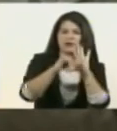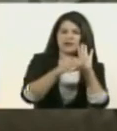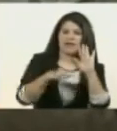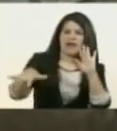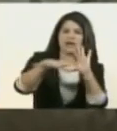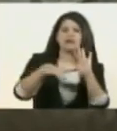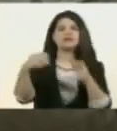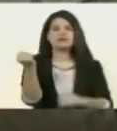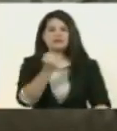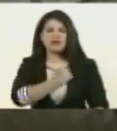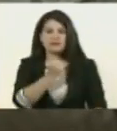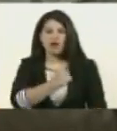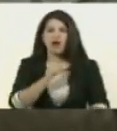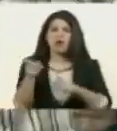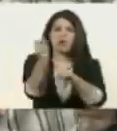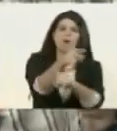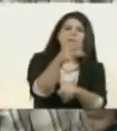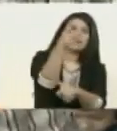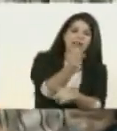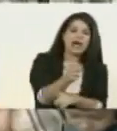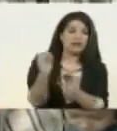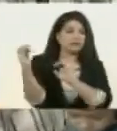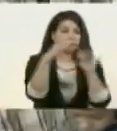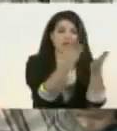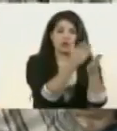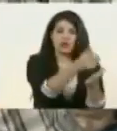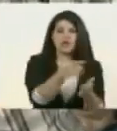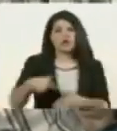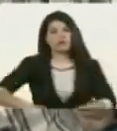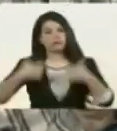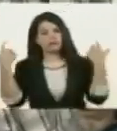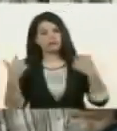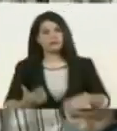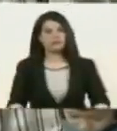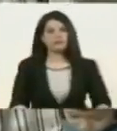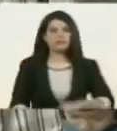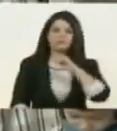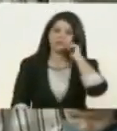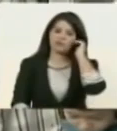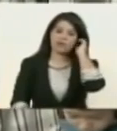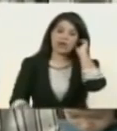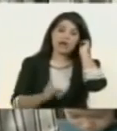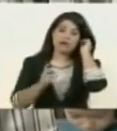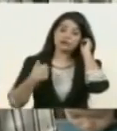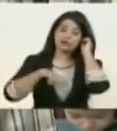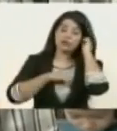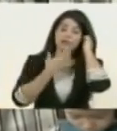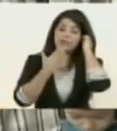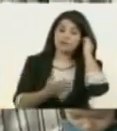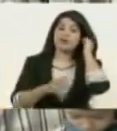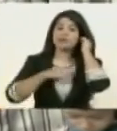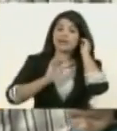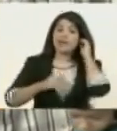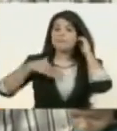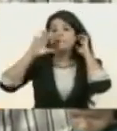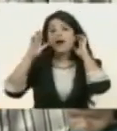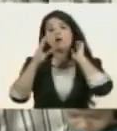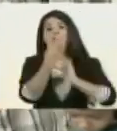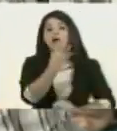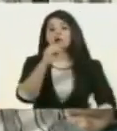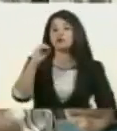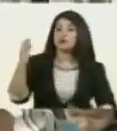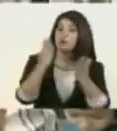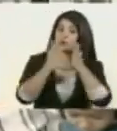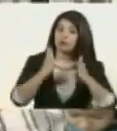Chacao, de Leoncio Martínez, Petare. Nosotros exigimos que ante el derecho de estudio que tienen los más de 400 estudiantes que tenemos